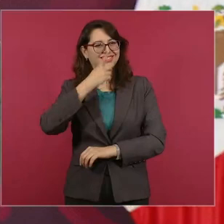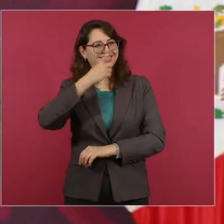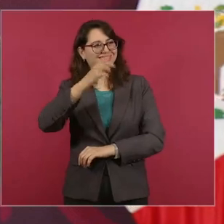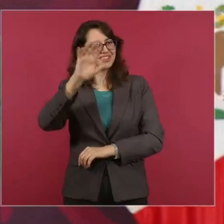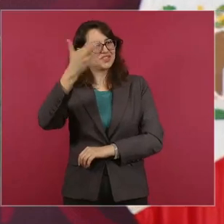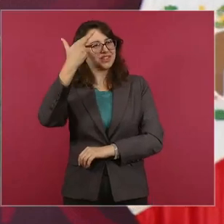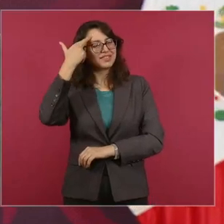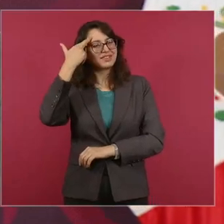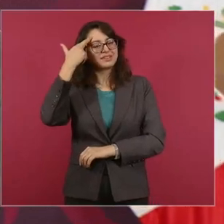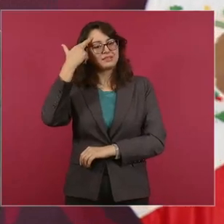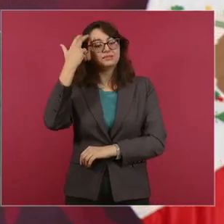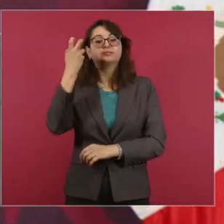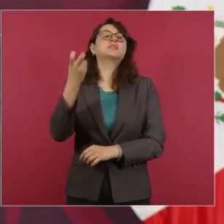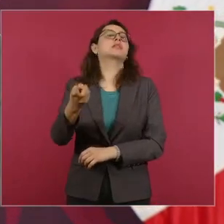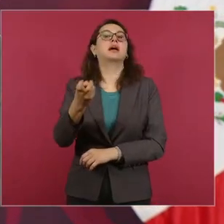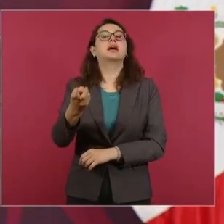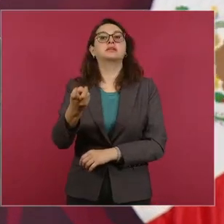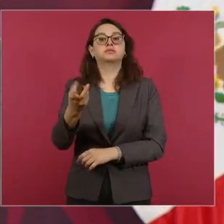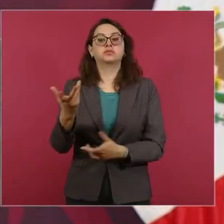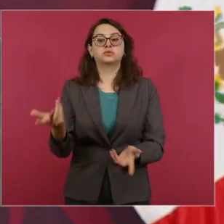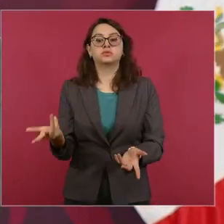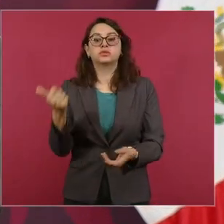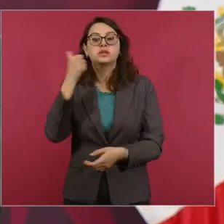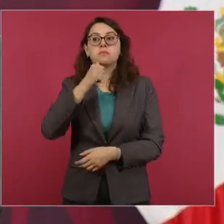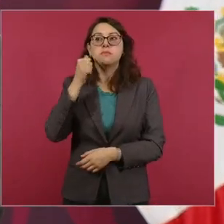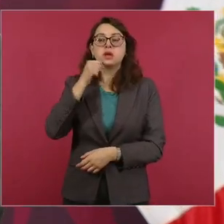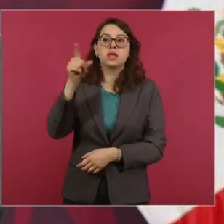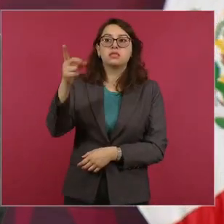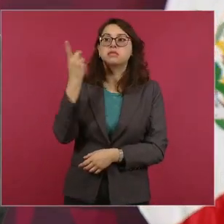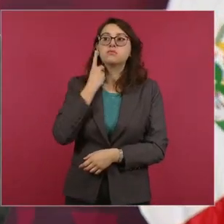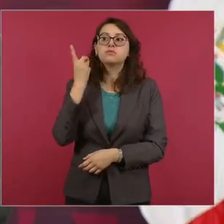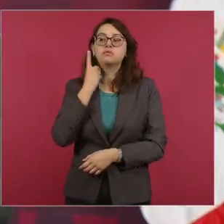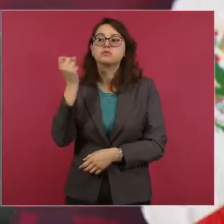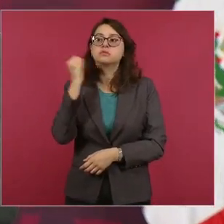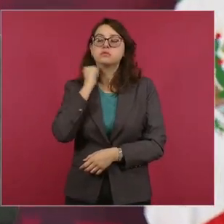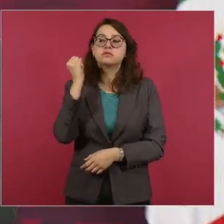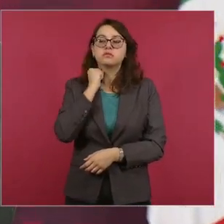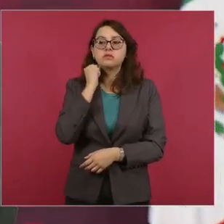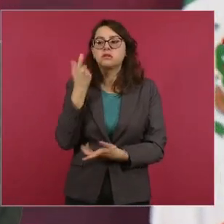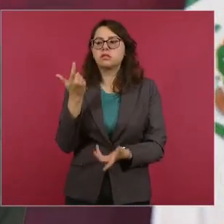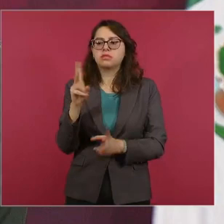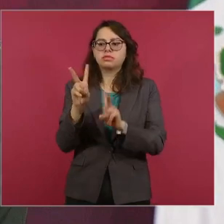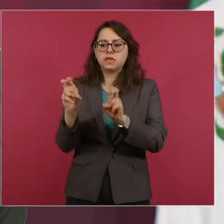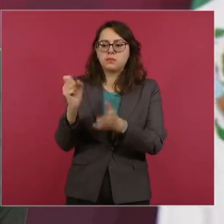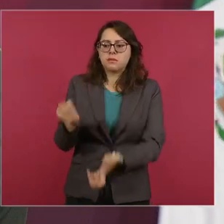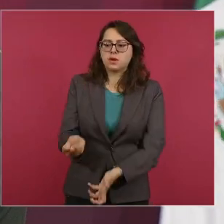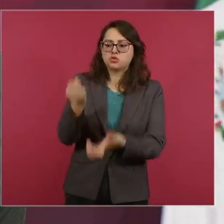Y a mí qué me va a tocar, y yo dónde leo,